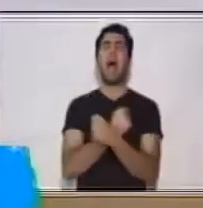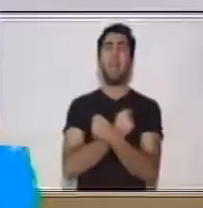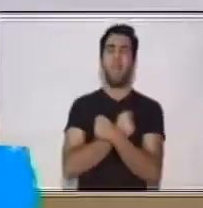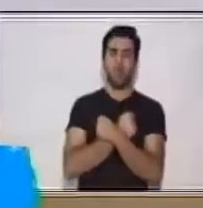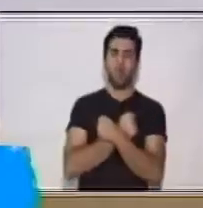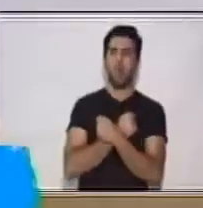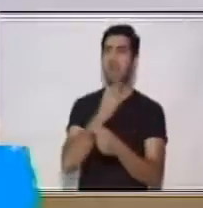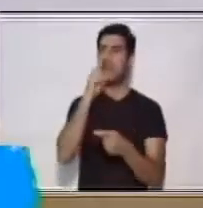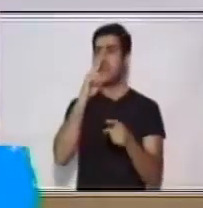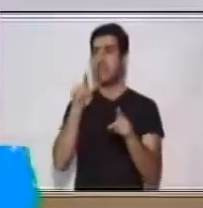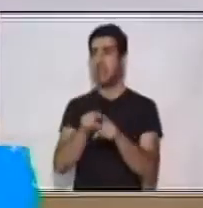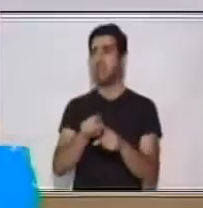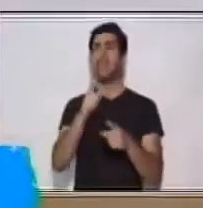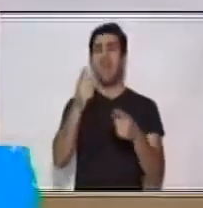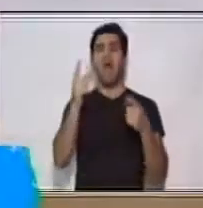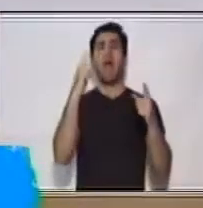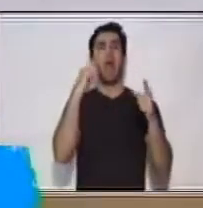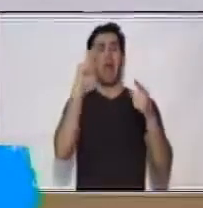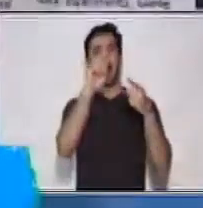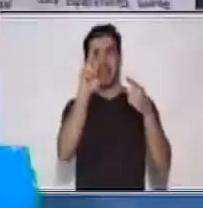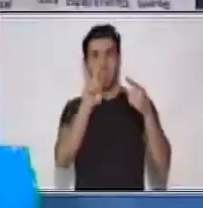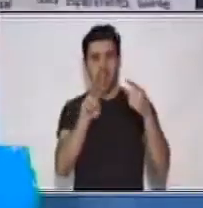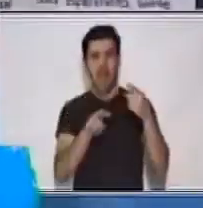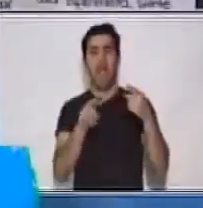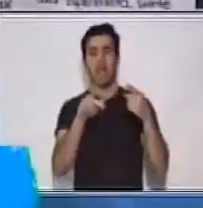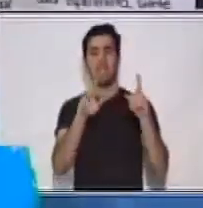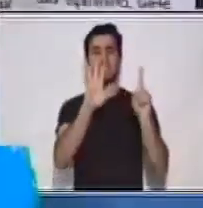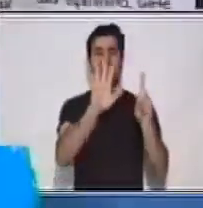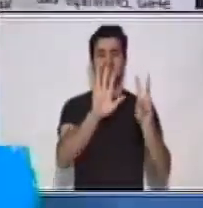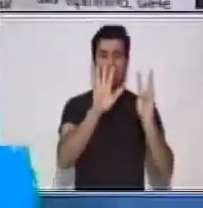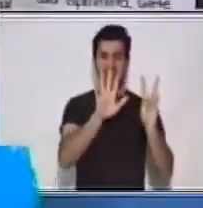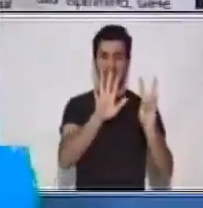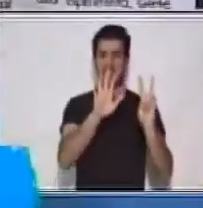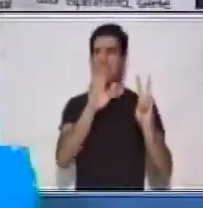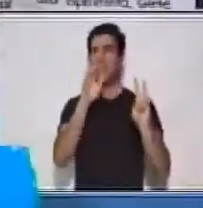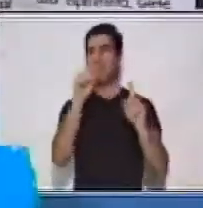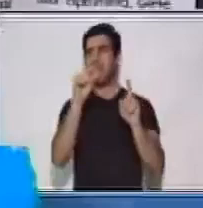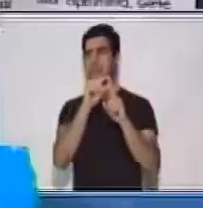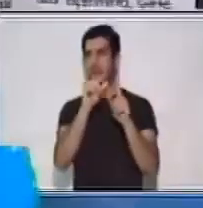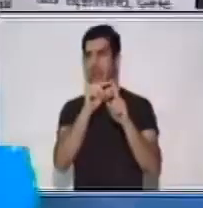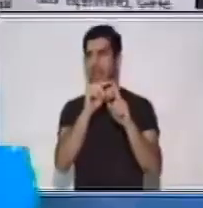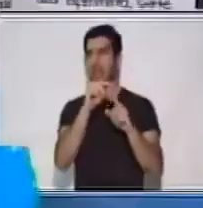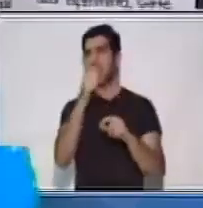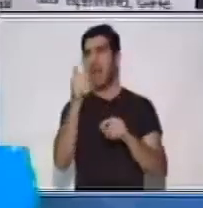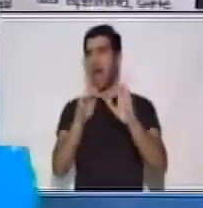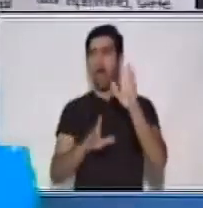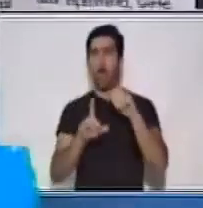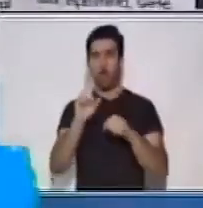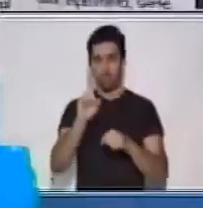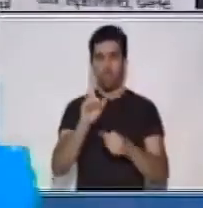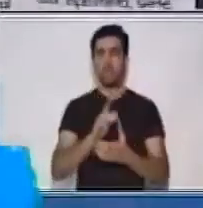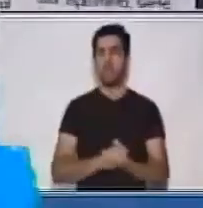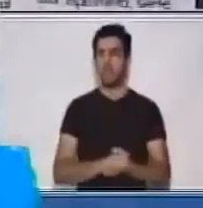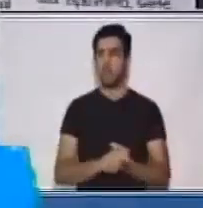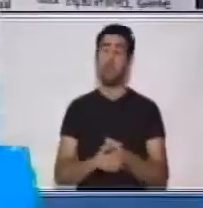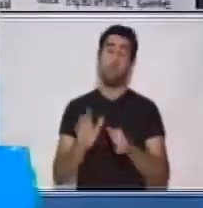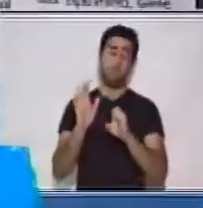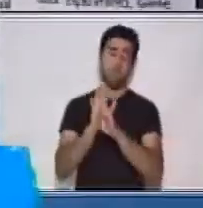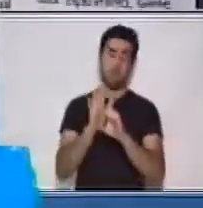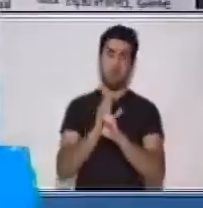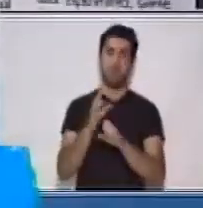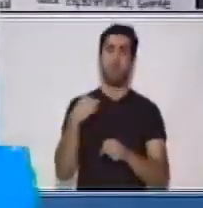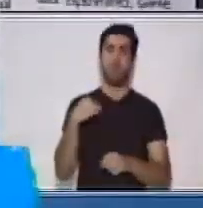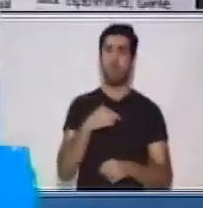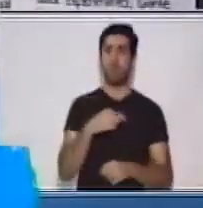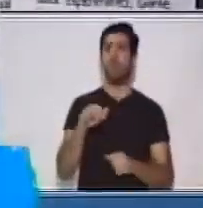los versos son de 11 a 7 sílabas dentro de la métrica. Si hablamos de otro tipo